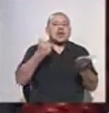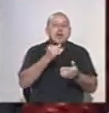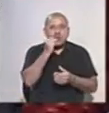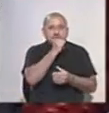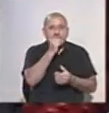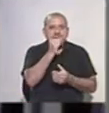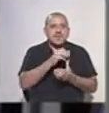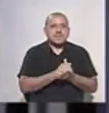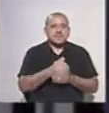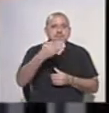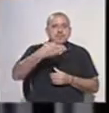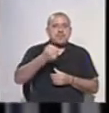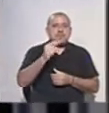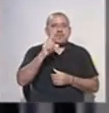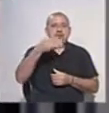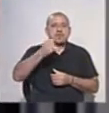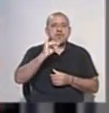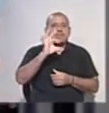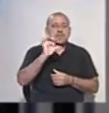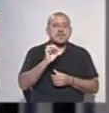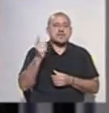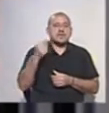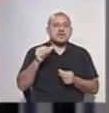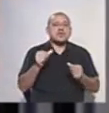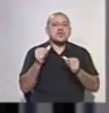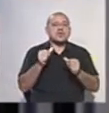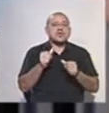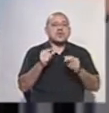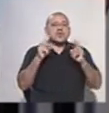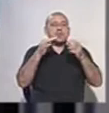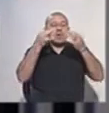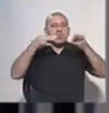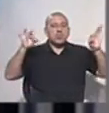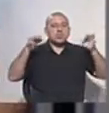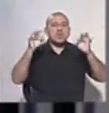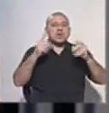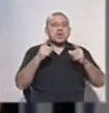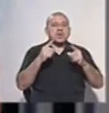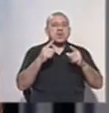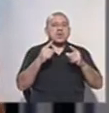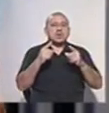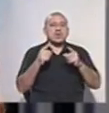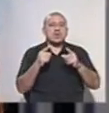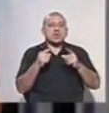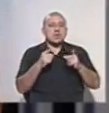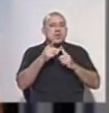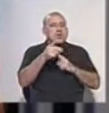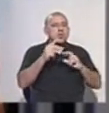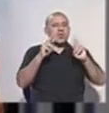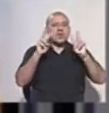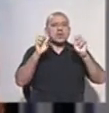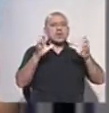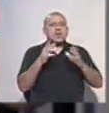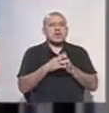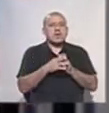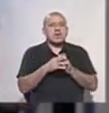cosa, a Balvis en un momento se le dio por bajar a tierra canciones de la música, ¿no? O sea, ¿a vos no te pega para ese lado por